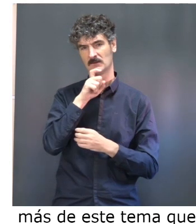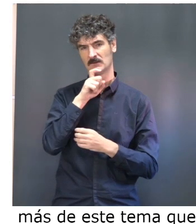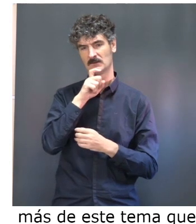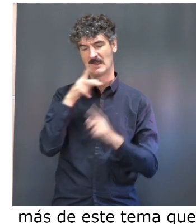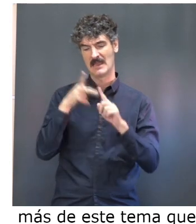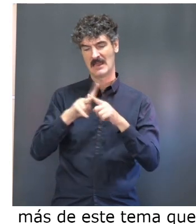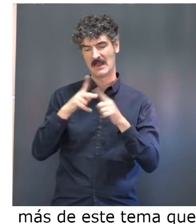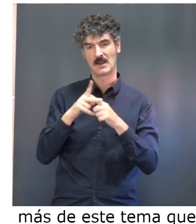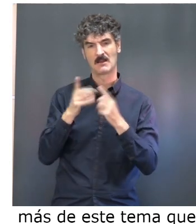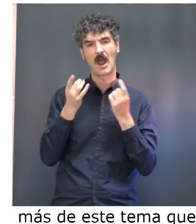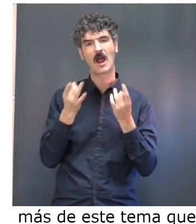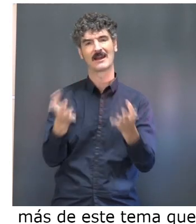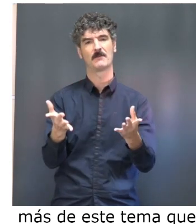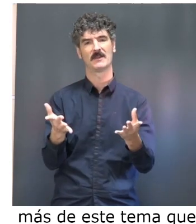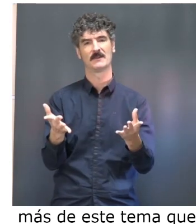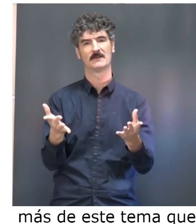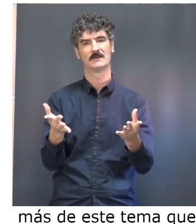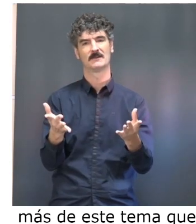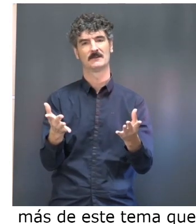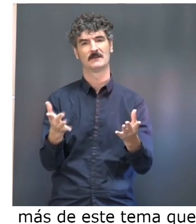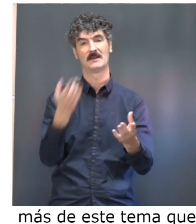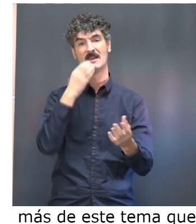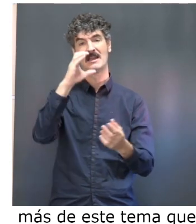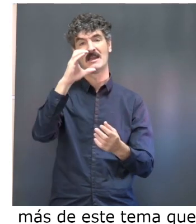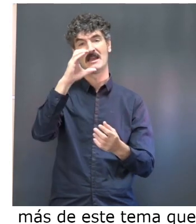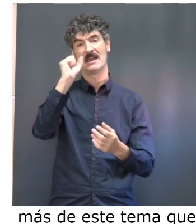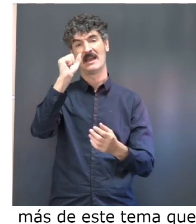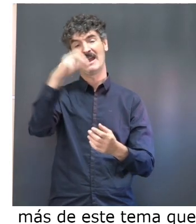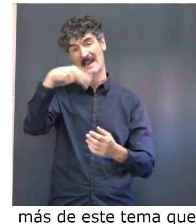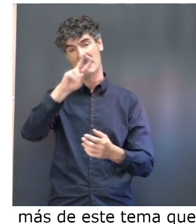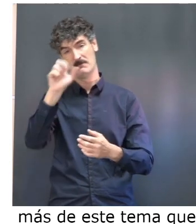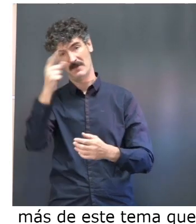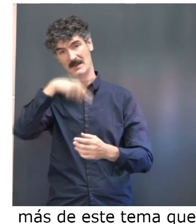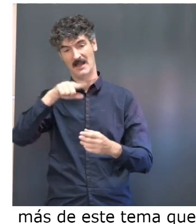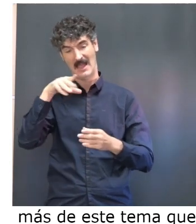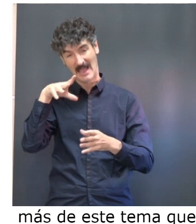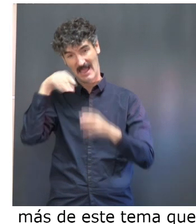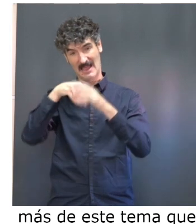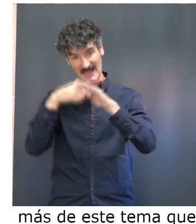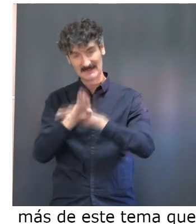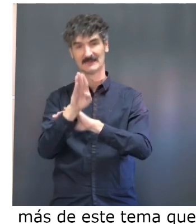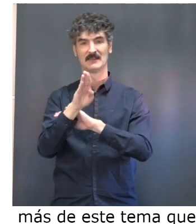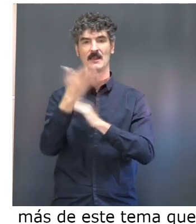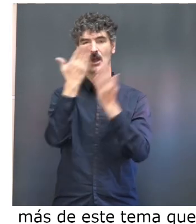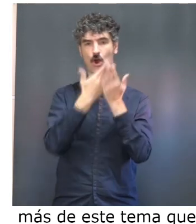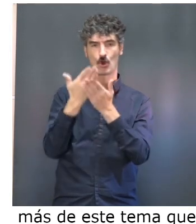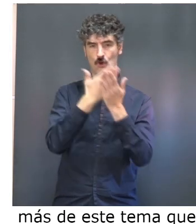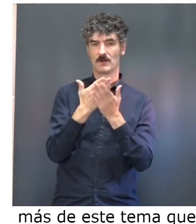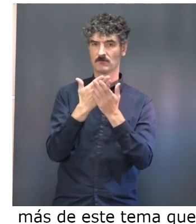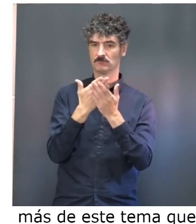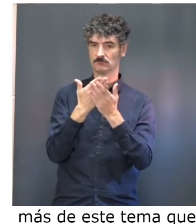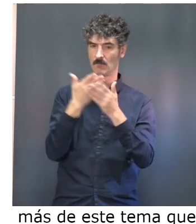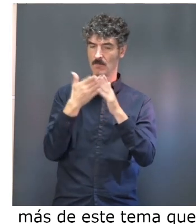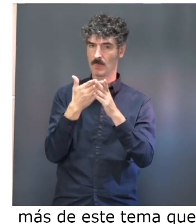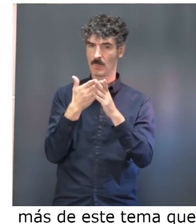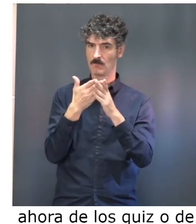herramientas no más rápidas y Canva, por ejemplo, a nivel entrada en los coles ha tenido un